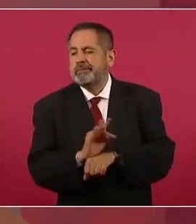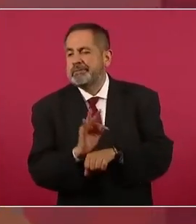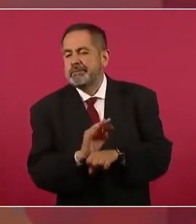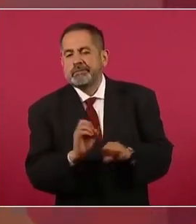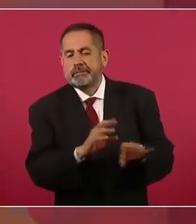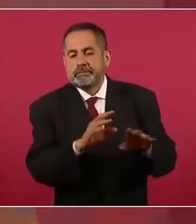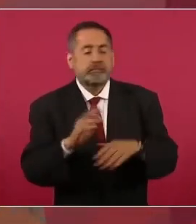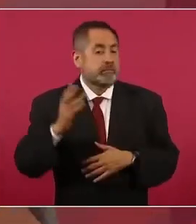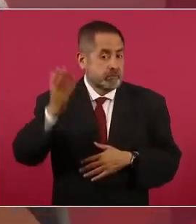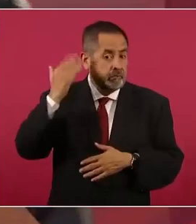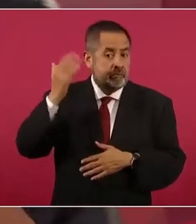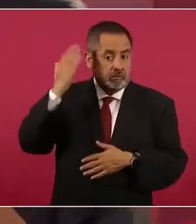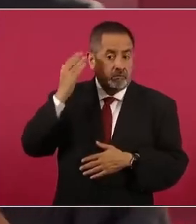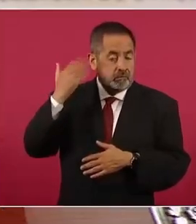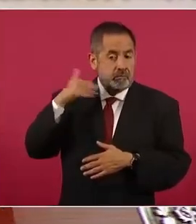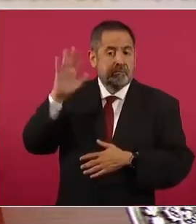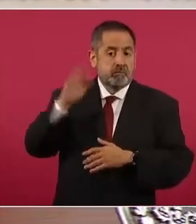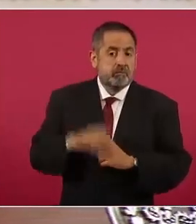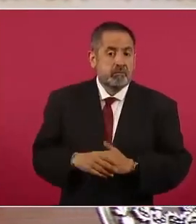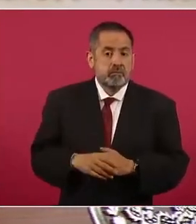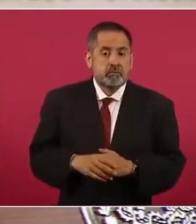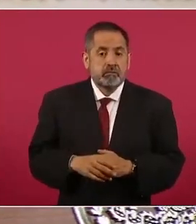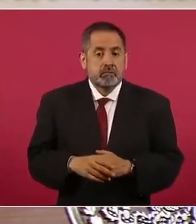le hacía una propuesta indecorosa